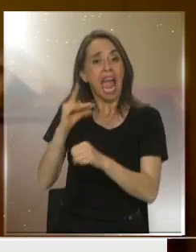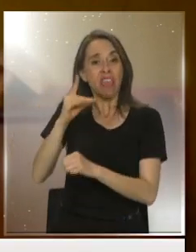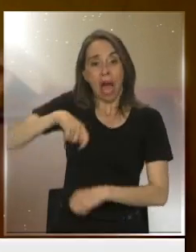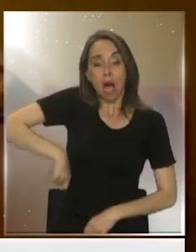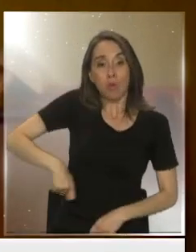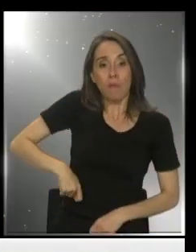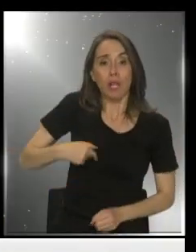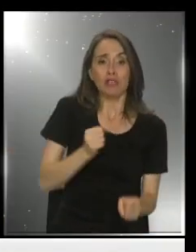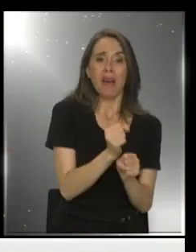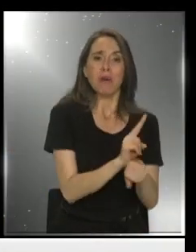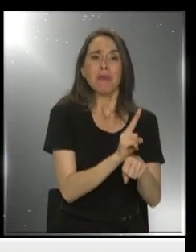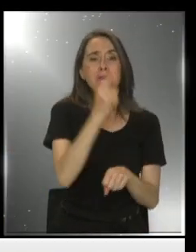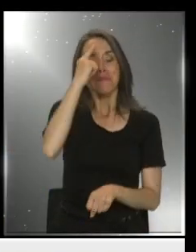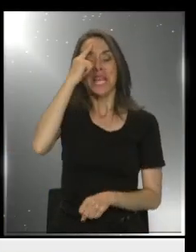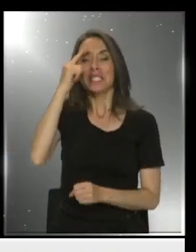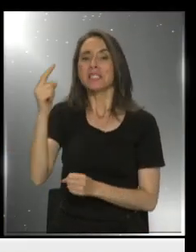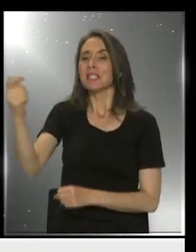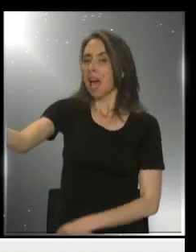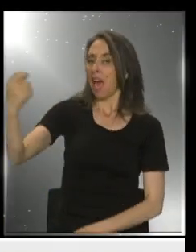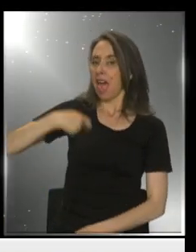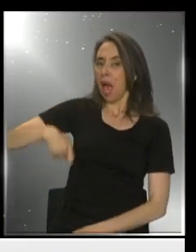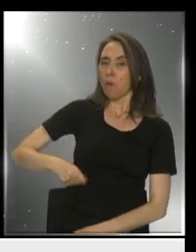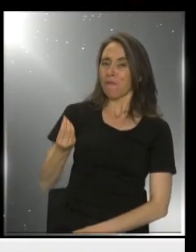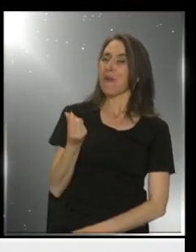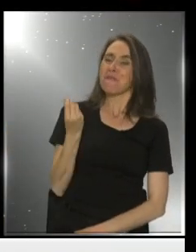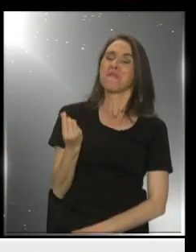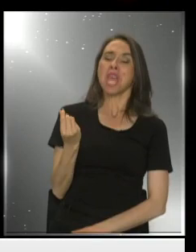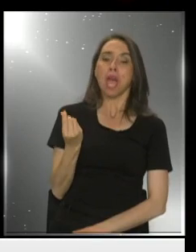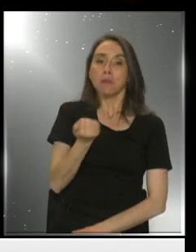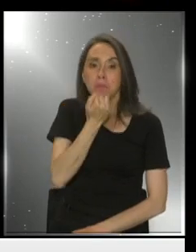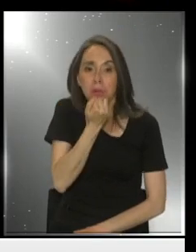de la labor que hacía. Actualmente recibo